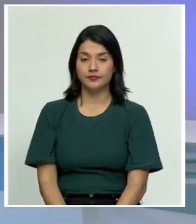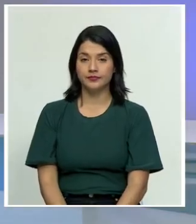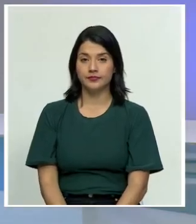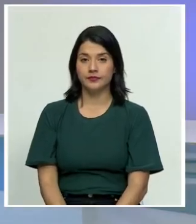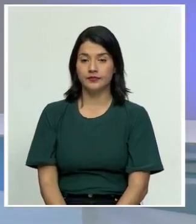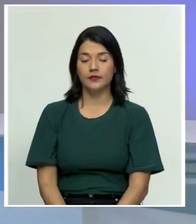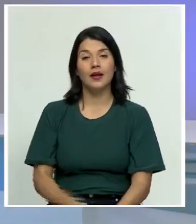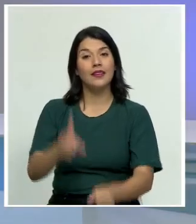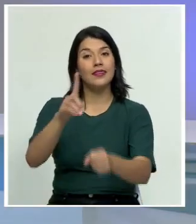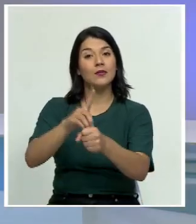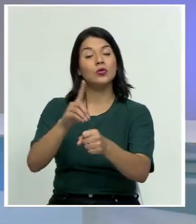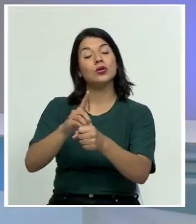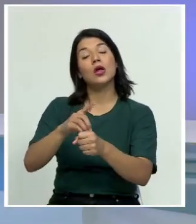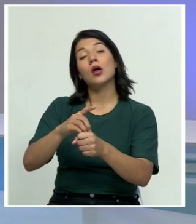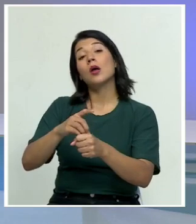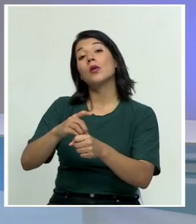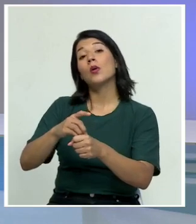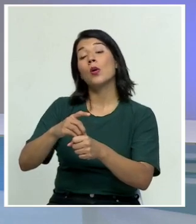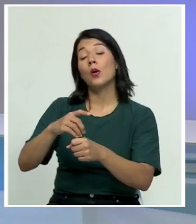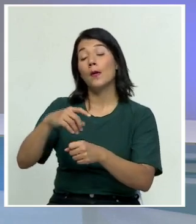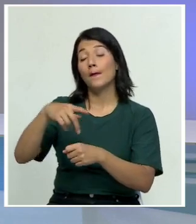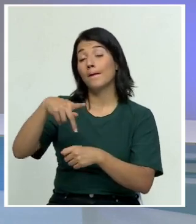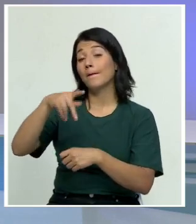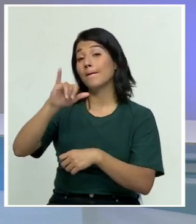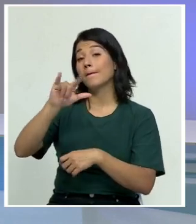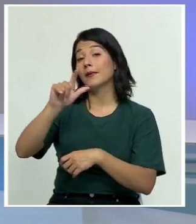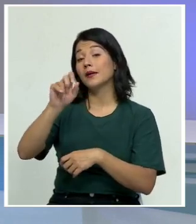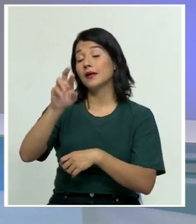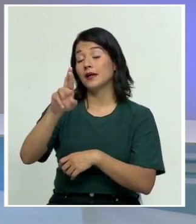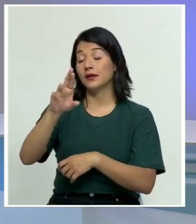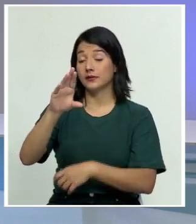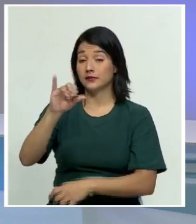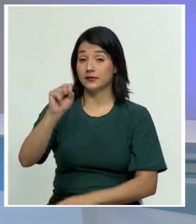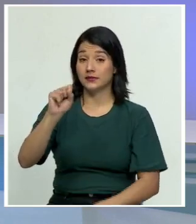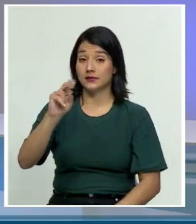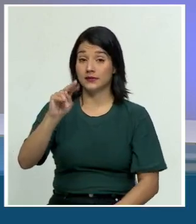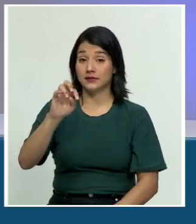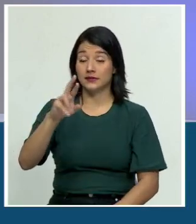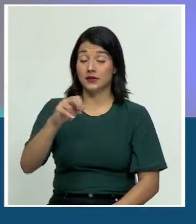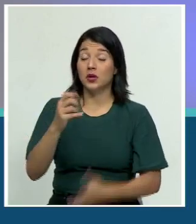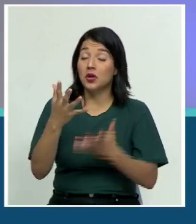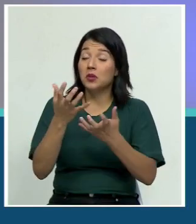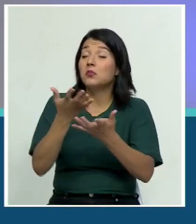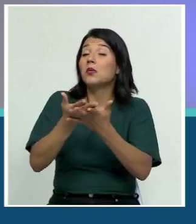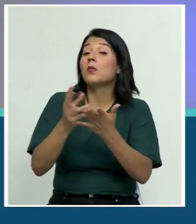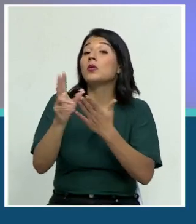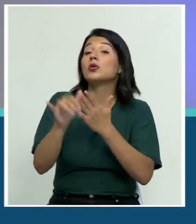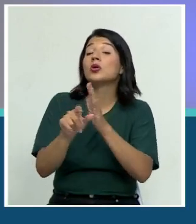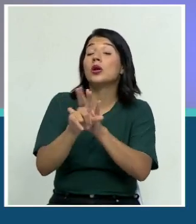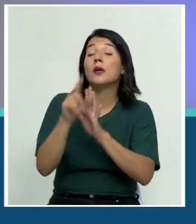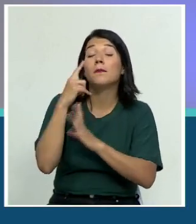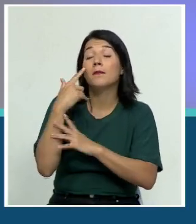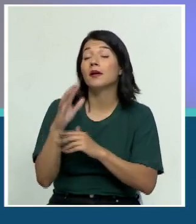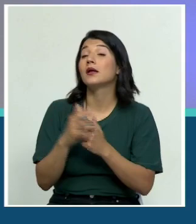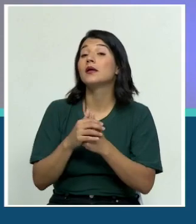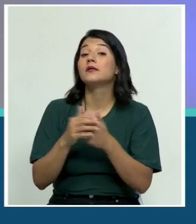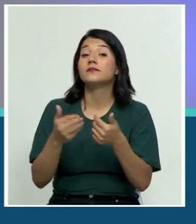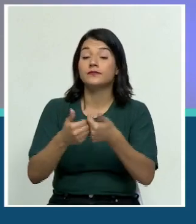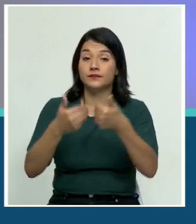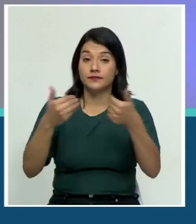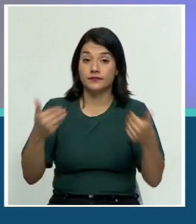La diputada oficialista Pilar Cisneros analiza plantear un proyecto de ley para separar la Sala Constitucional de la Corte Suprema de